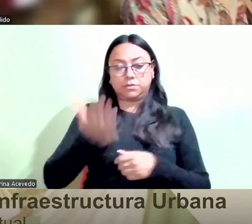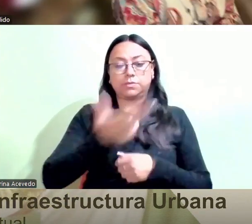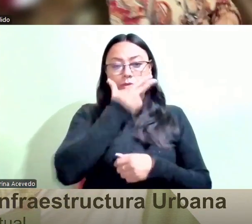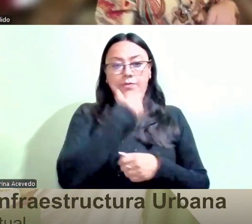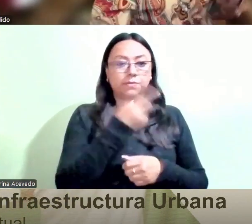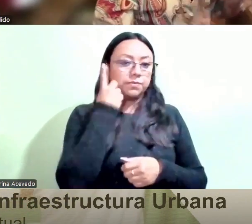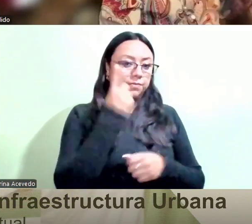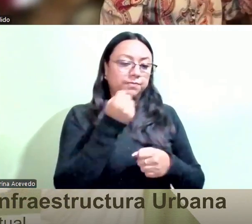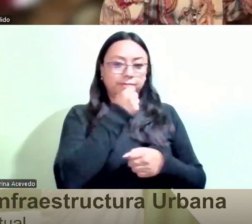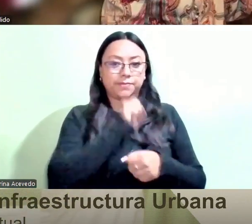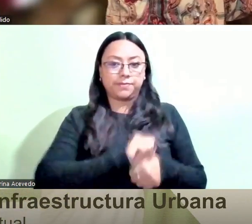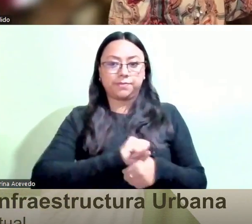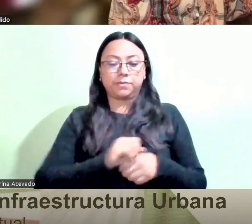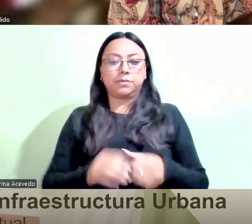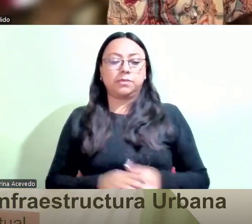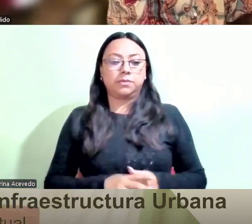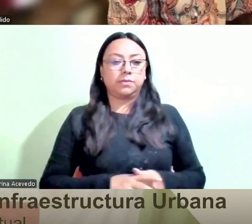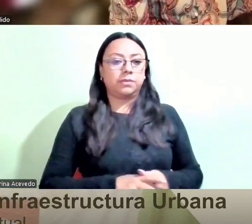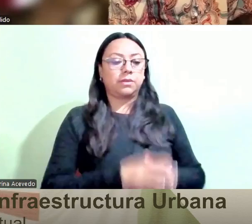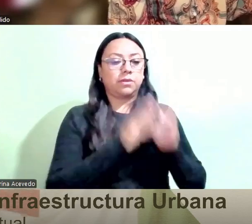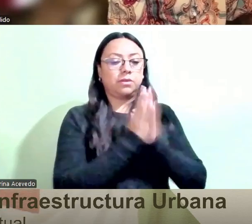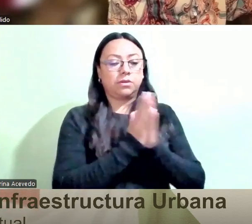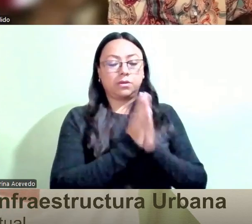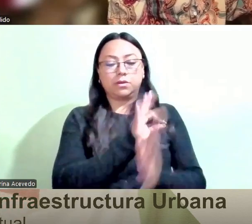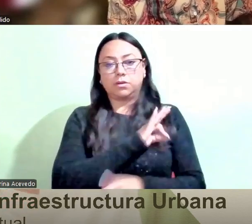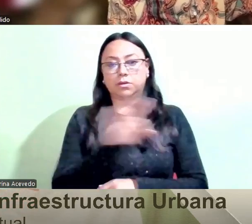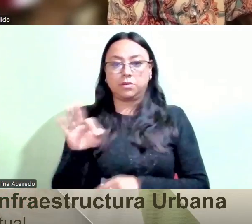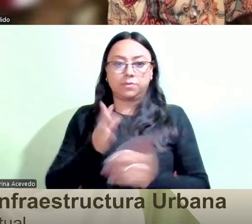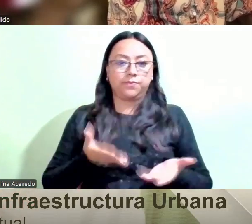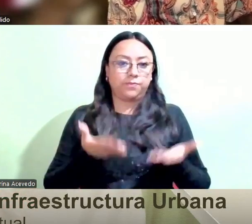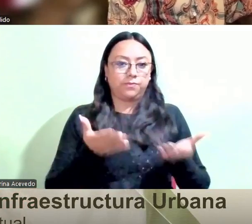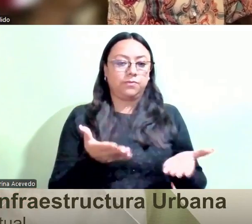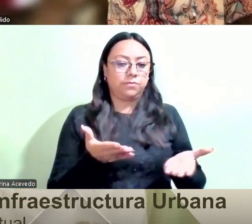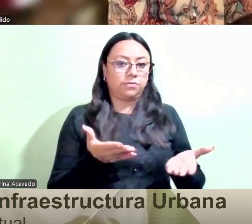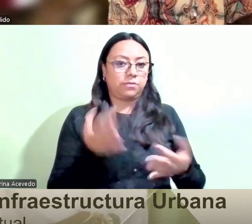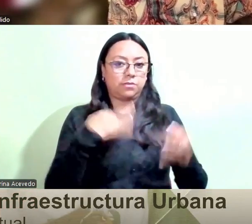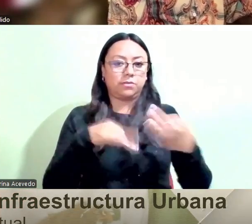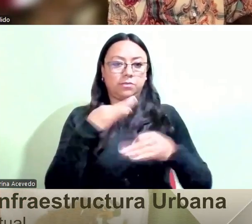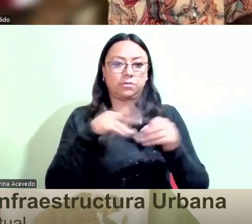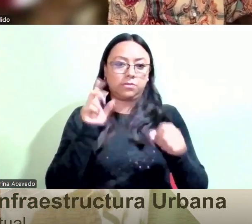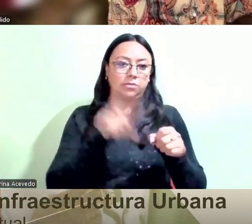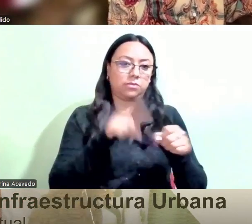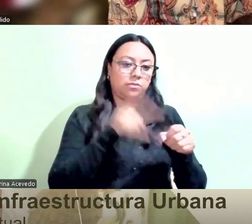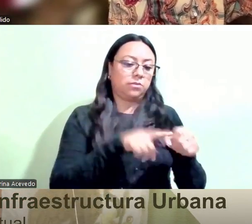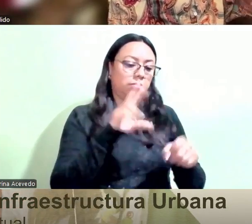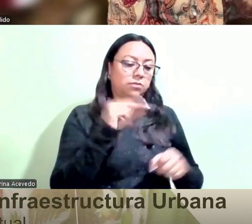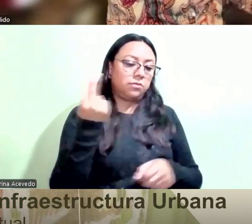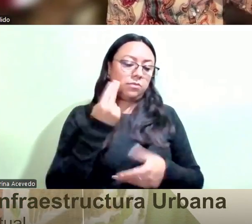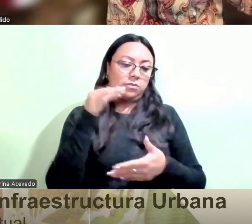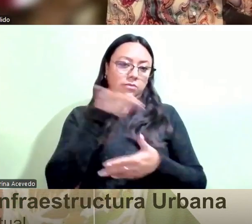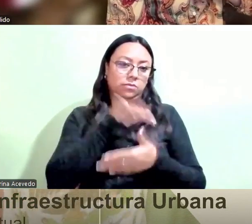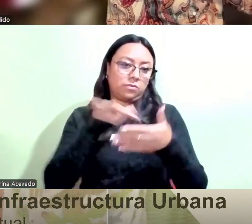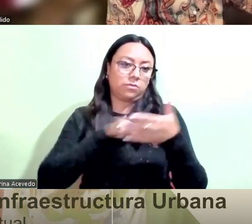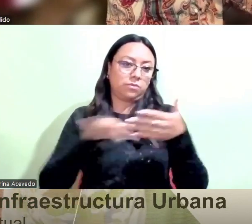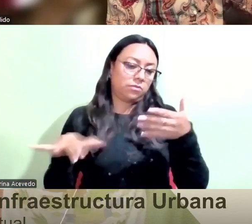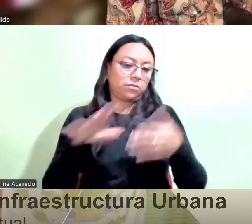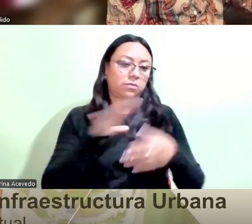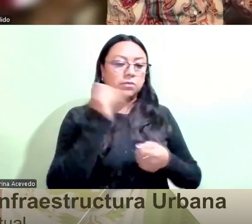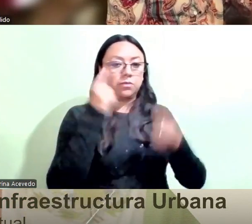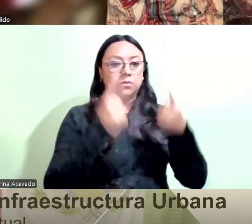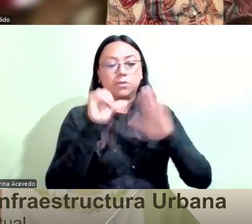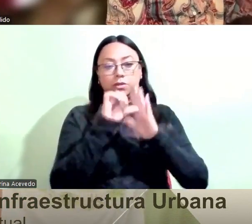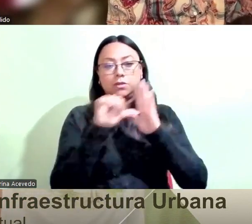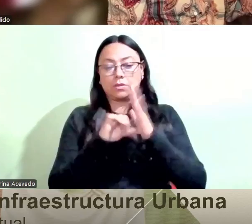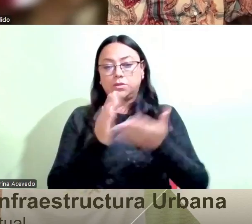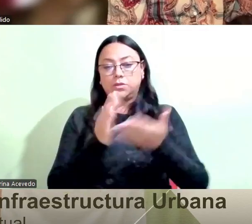si fuera tan gentil de poner a consideración de los integrantes si es de dispensarse su lectura, si existe alguna reserva o